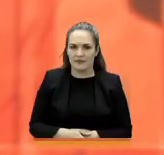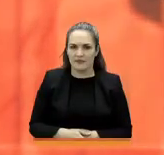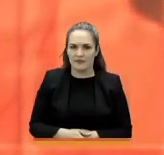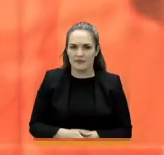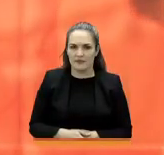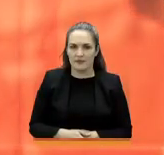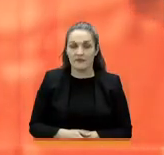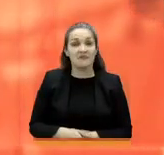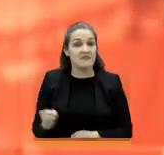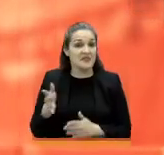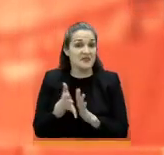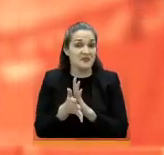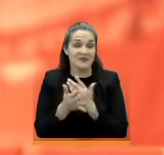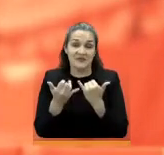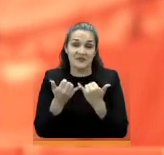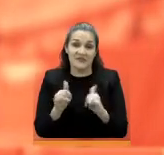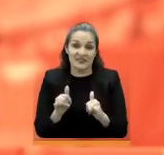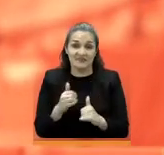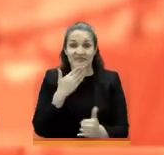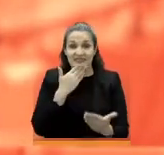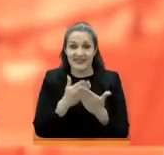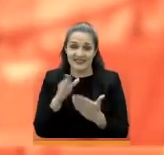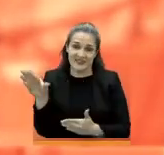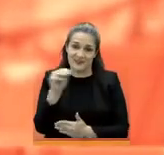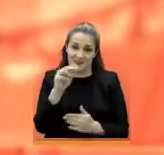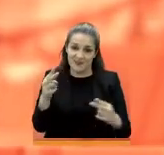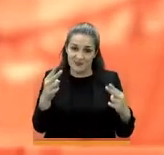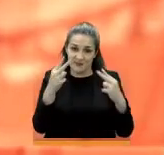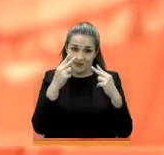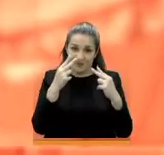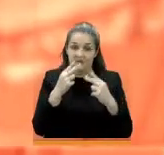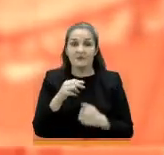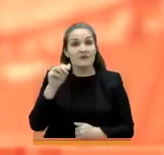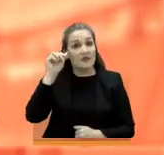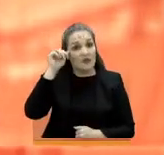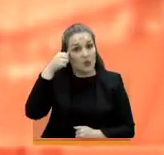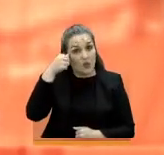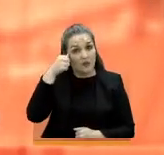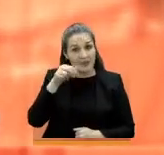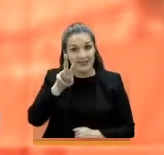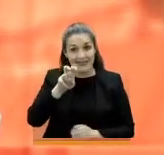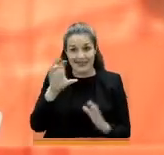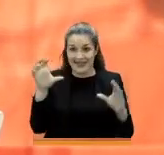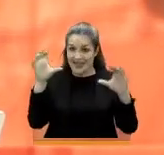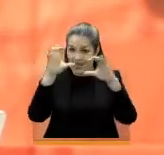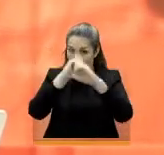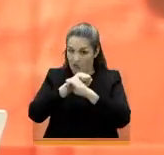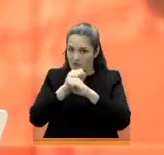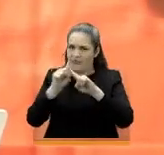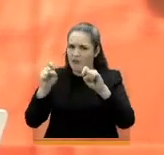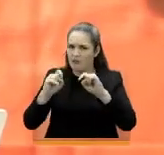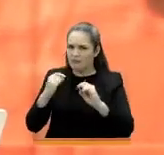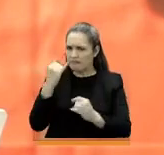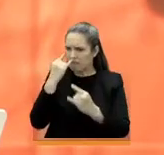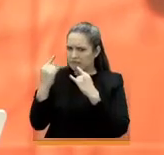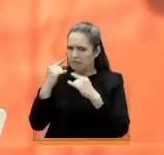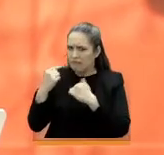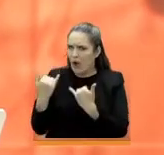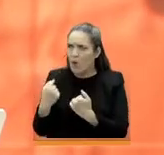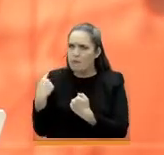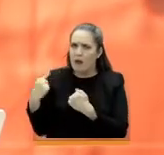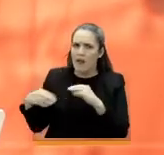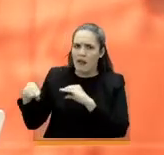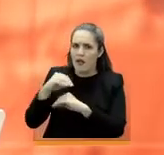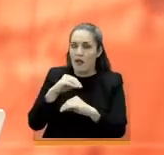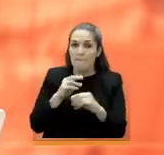algo. Y con esta información nos despedimos a ustedes. Muchas gracias por acompañarnos. Recuerden que a las 7 de la noche temas de actualidad en De Qué Se Habla a las 7 y, por supuesto, ampliación